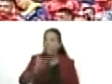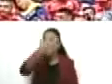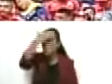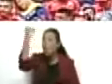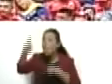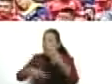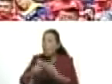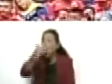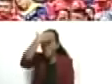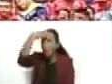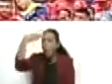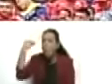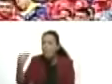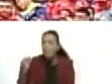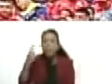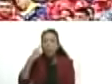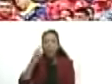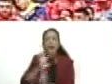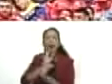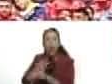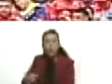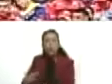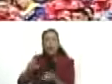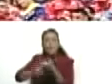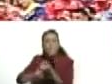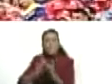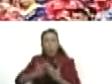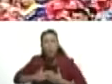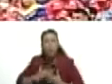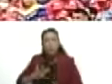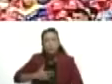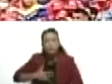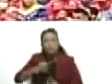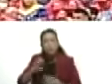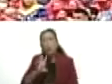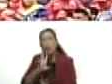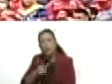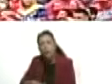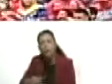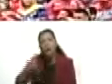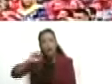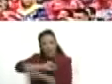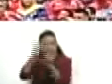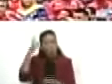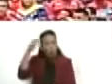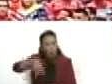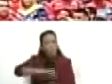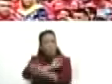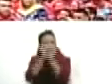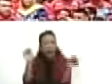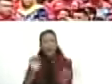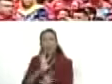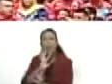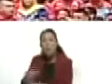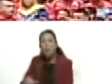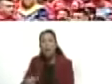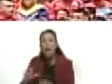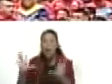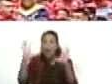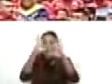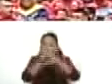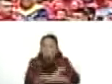nunca, yo siempre le he contado esto a Cilia con mucho sentimiento y hoy se lo recordaba en la mañana, aquel día en la